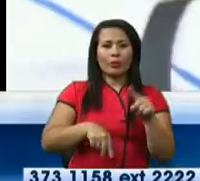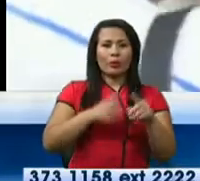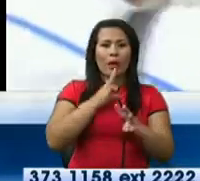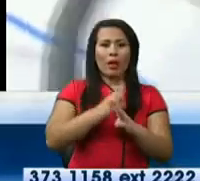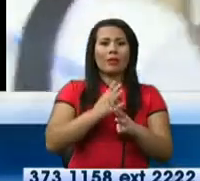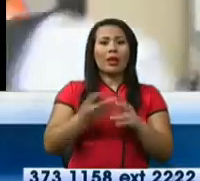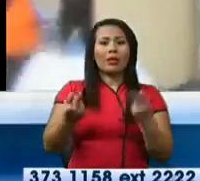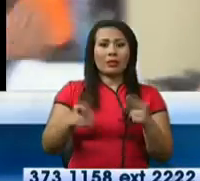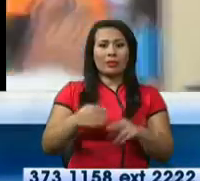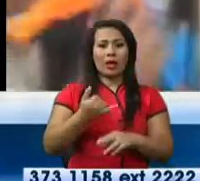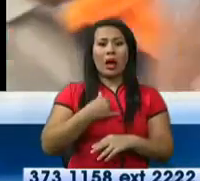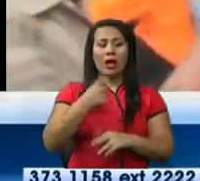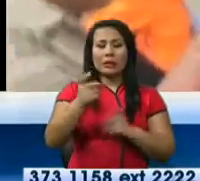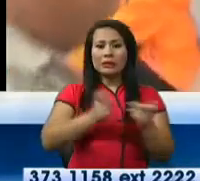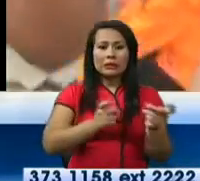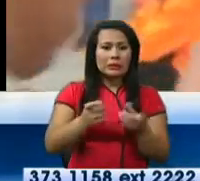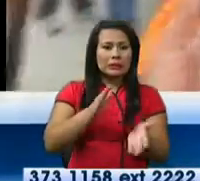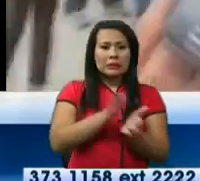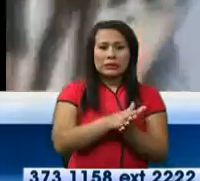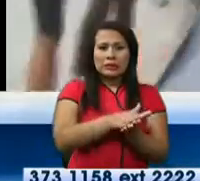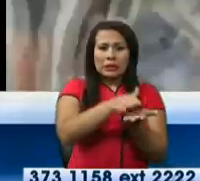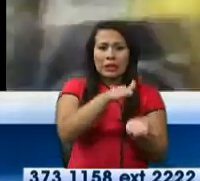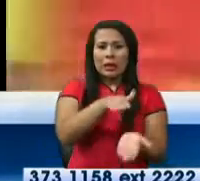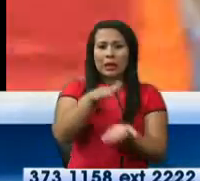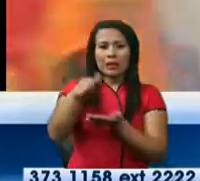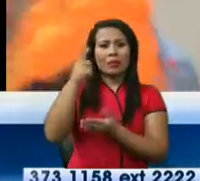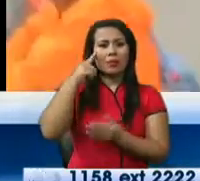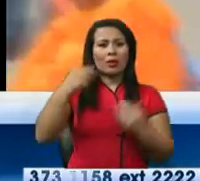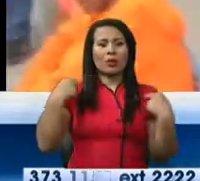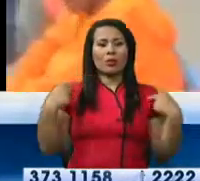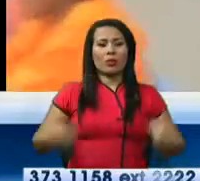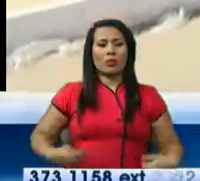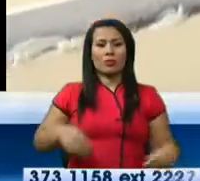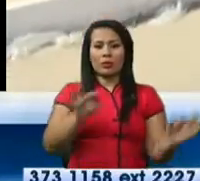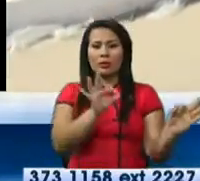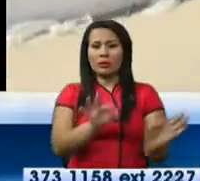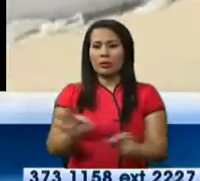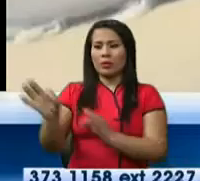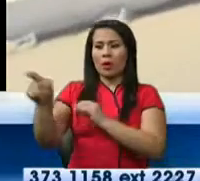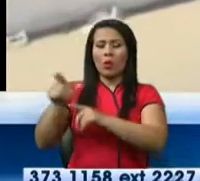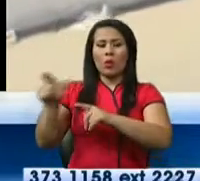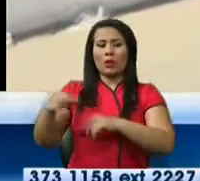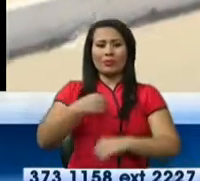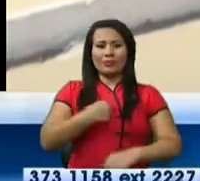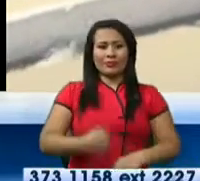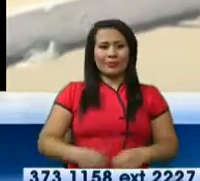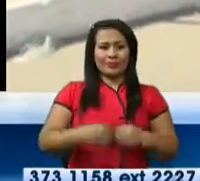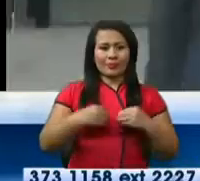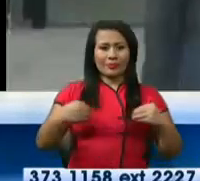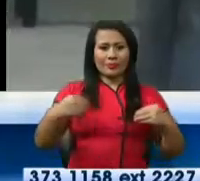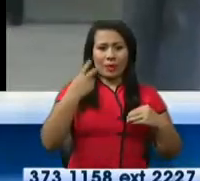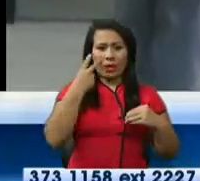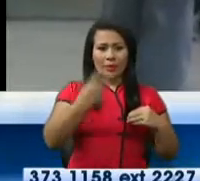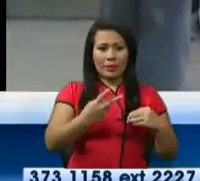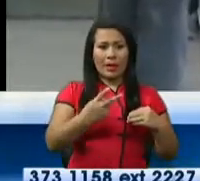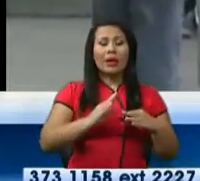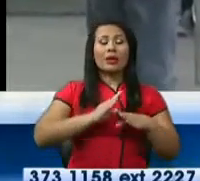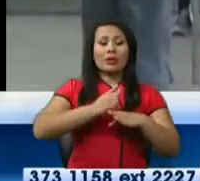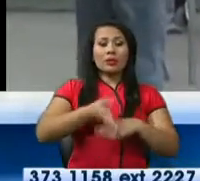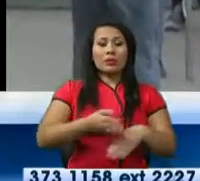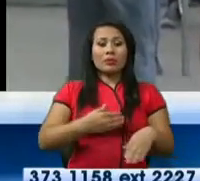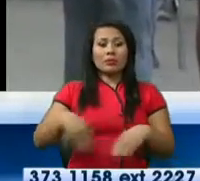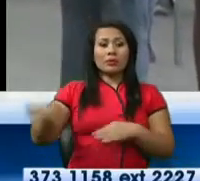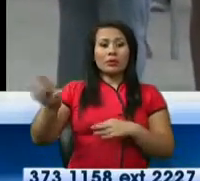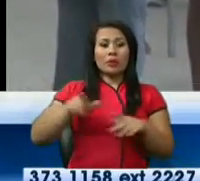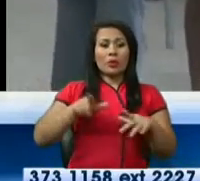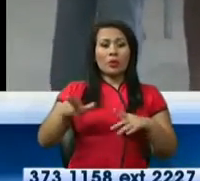mientras realizaban las gestiones para llevar el cadáver hasta la morgue del cantón, donde le practicarían la autopsia y después trasladarlo hasta